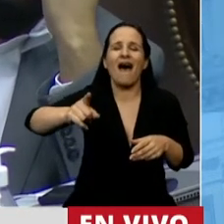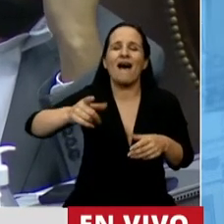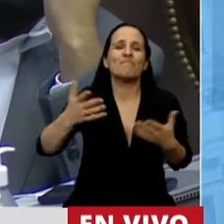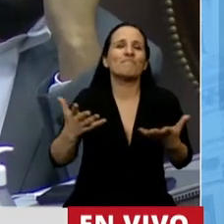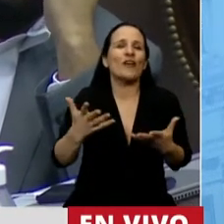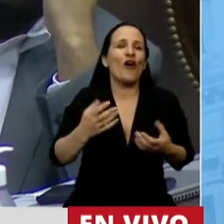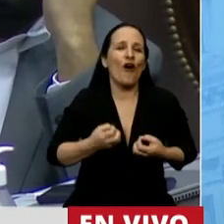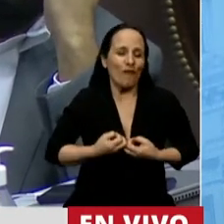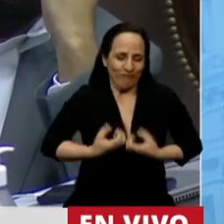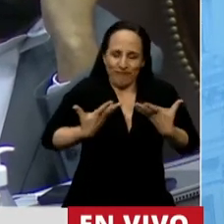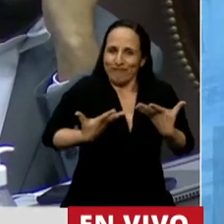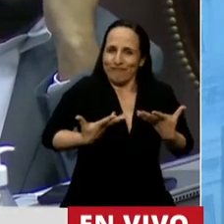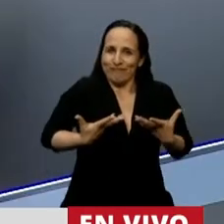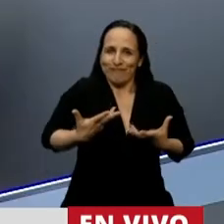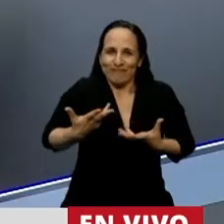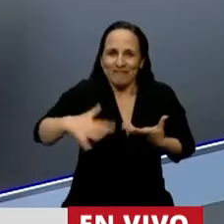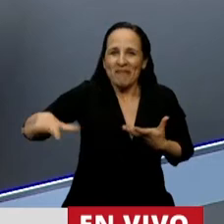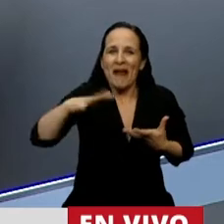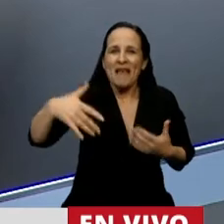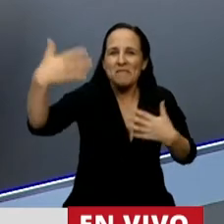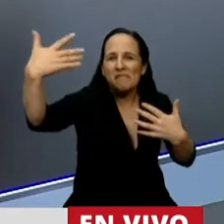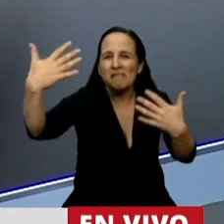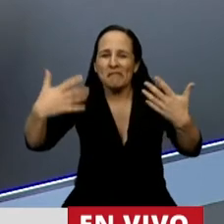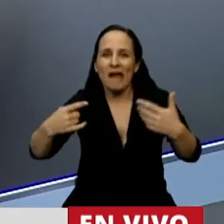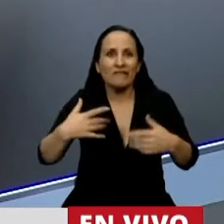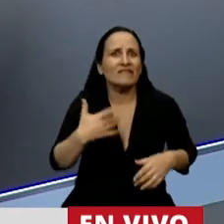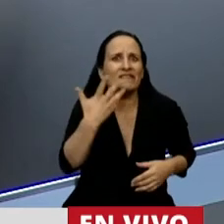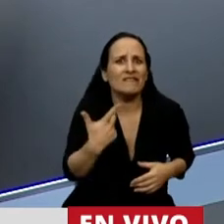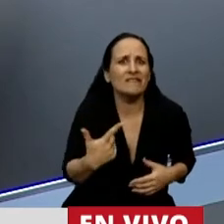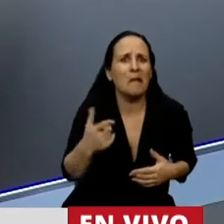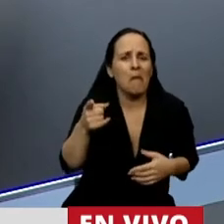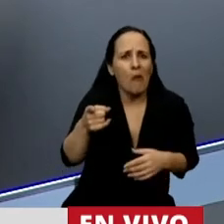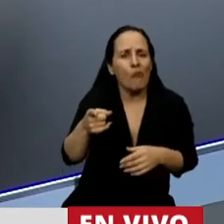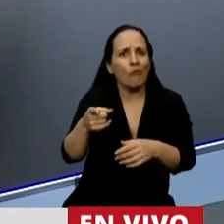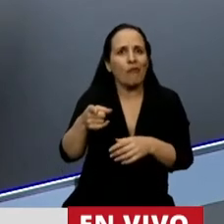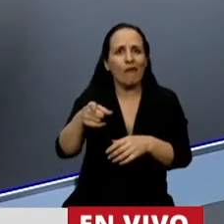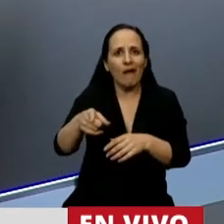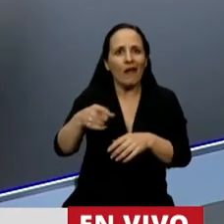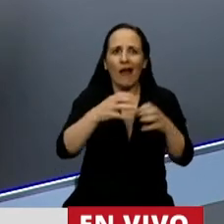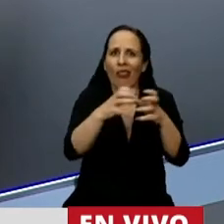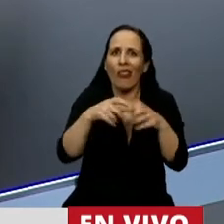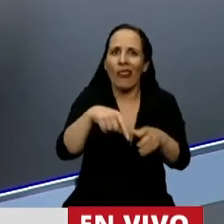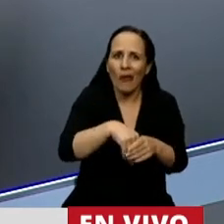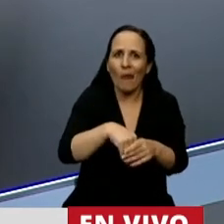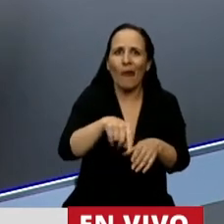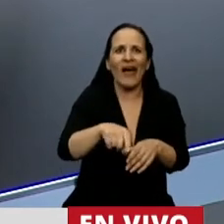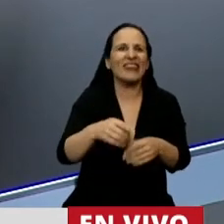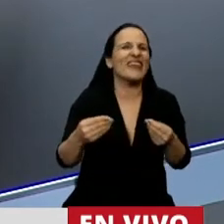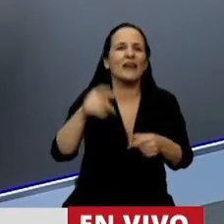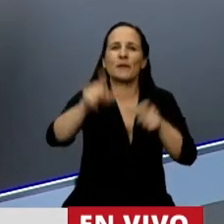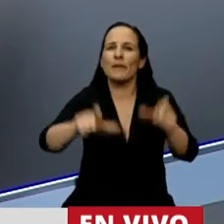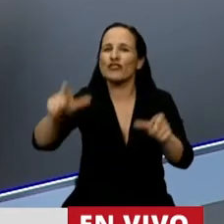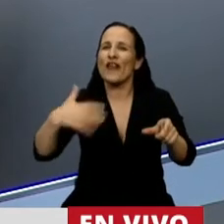vocaciones a flor de piel. Y me hubiese gustado muchísimo, señor presidente, que en ese sentido este debate hubiese incluido a todos los argentinos.